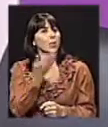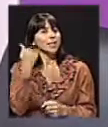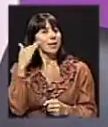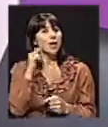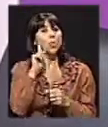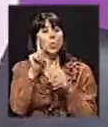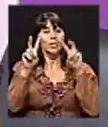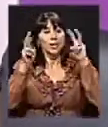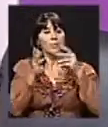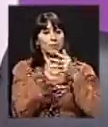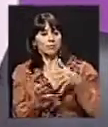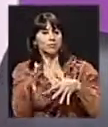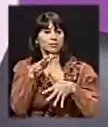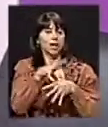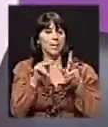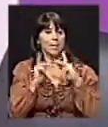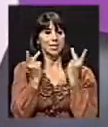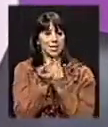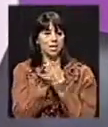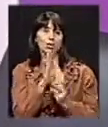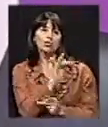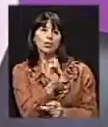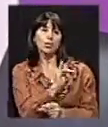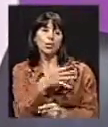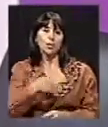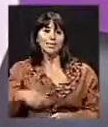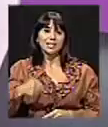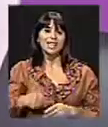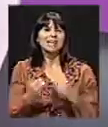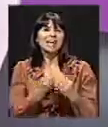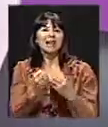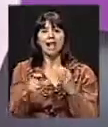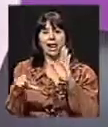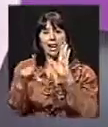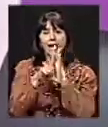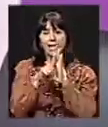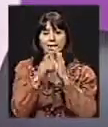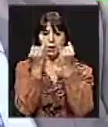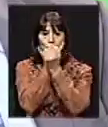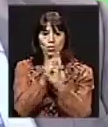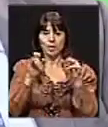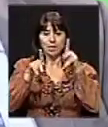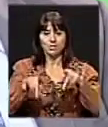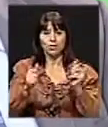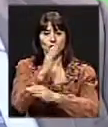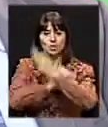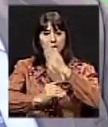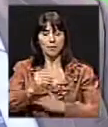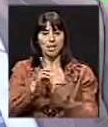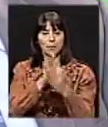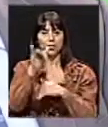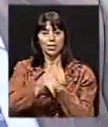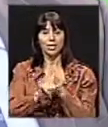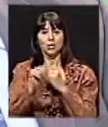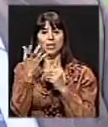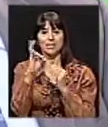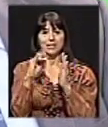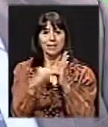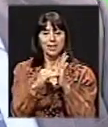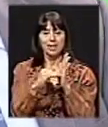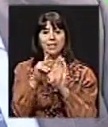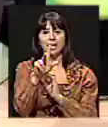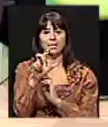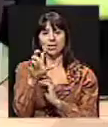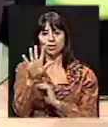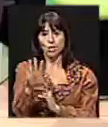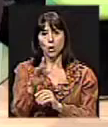del partido y de su legislación en la presidencia era la Ley de Autonomía de las Personas con Discapacidad, el proyecto 17.305.